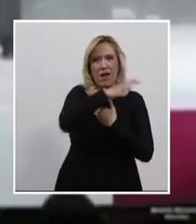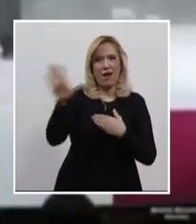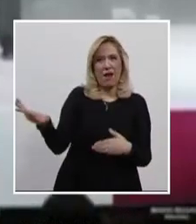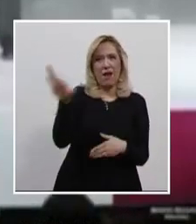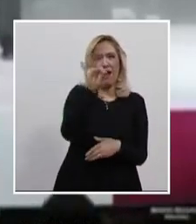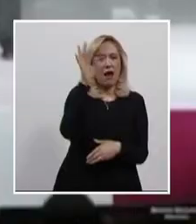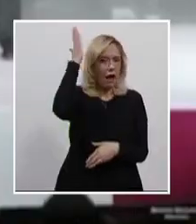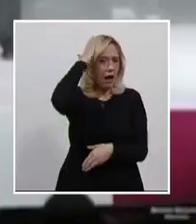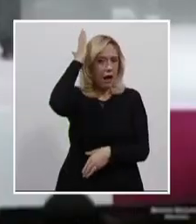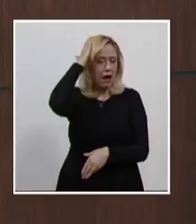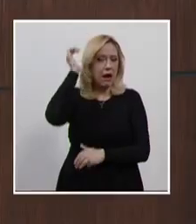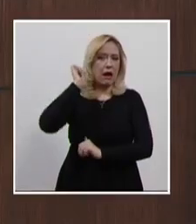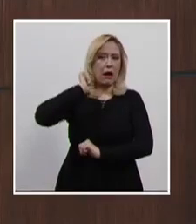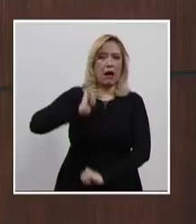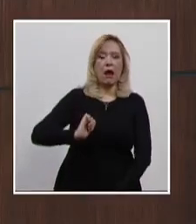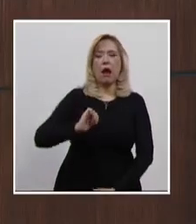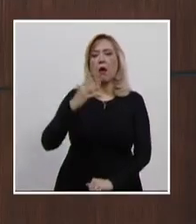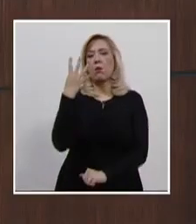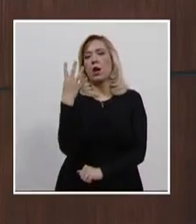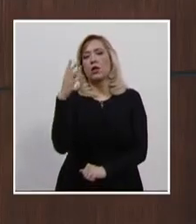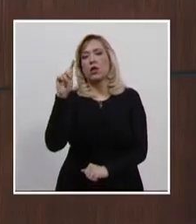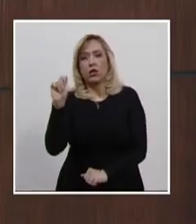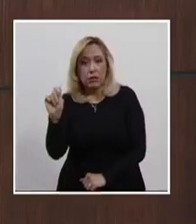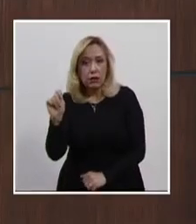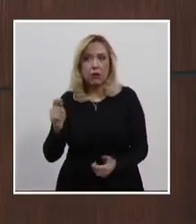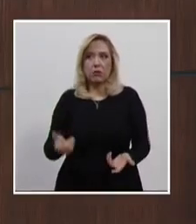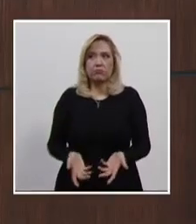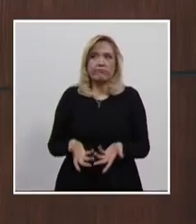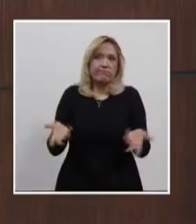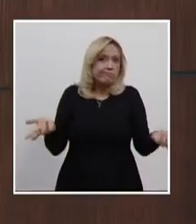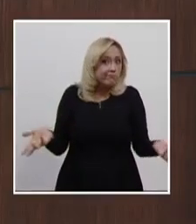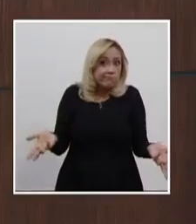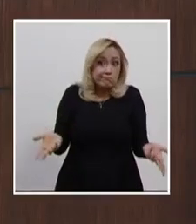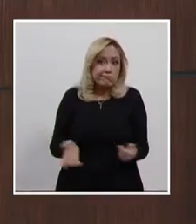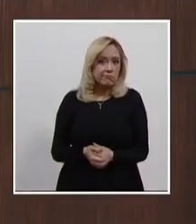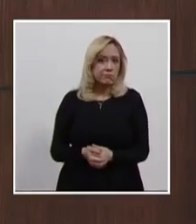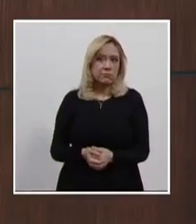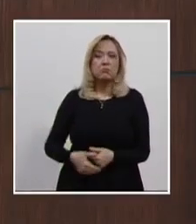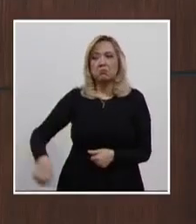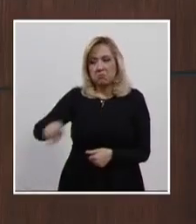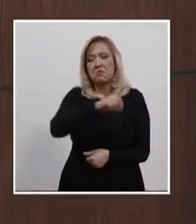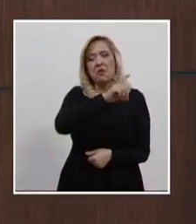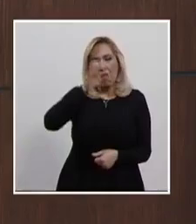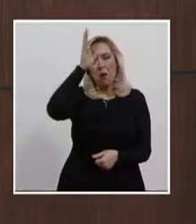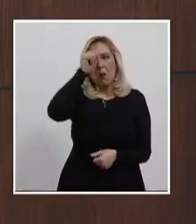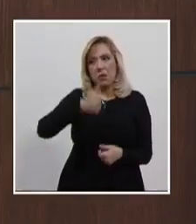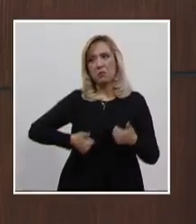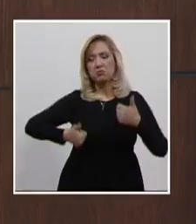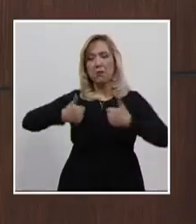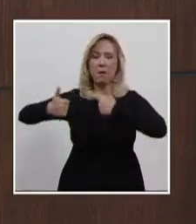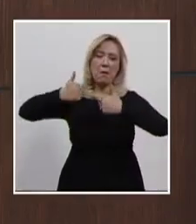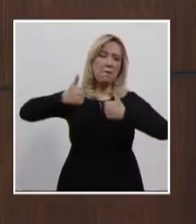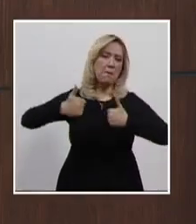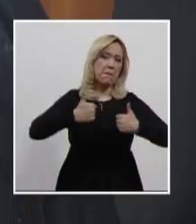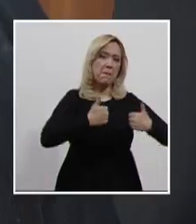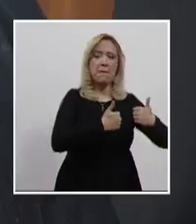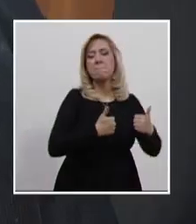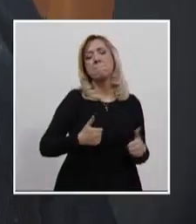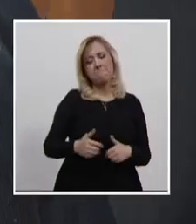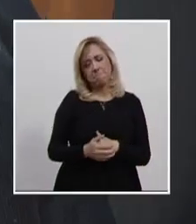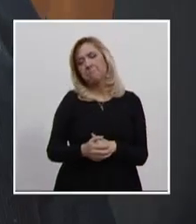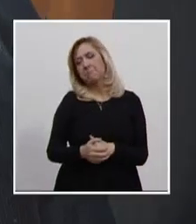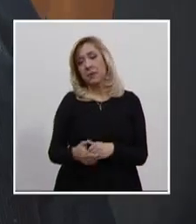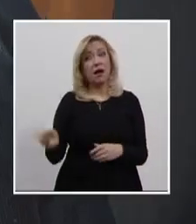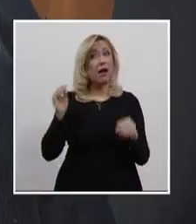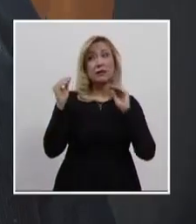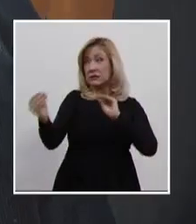como coordinadora de los comités de defensa de la Cuarta Transformación. Por unanimidad, las y los magistrados desestimaron todos los